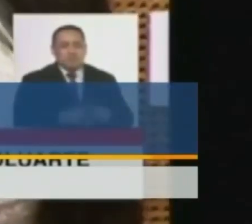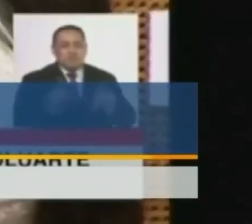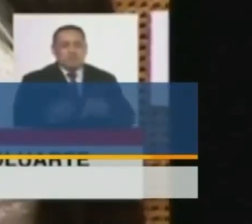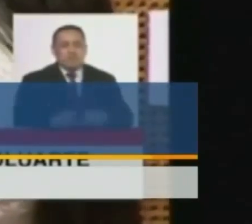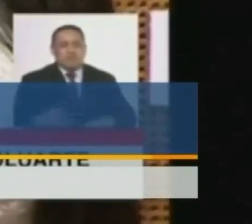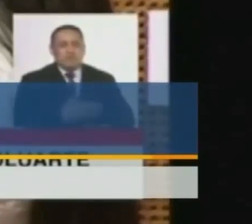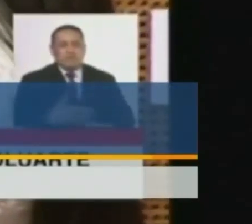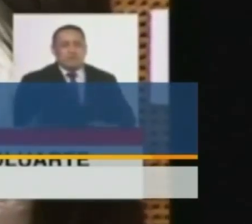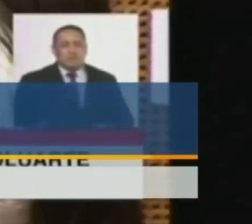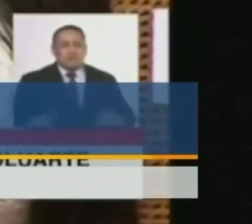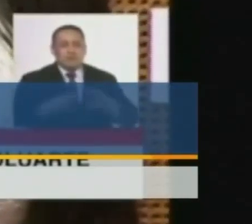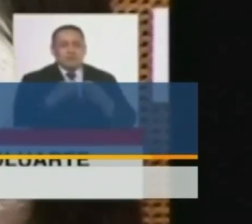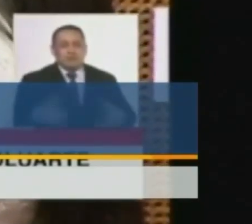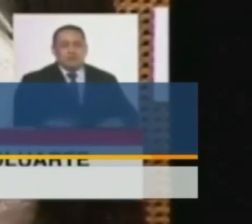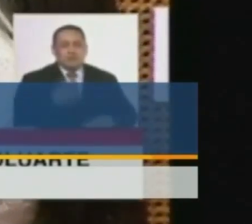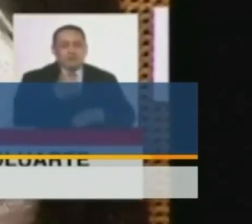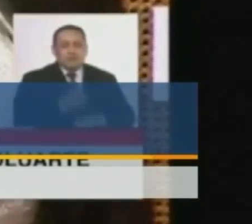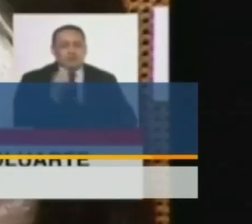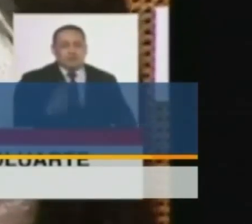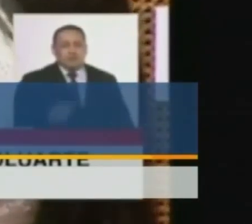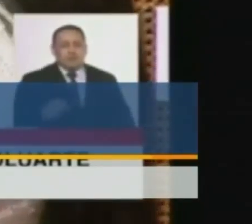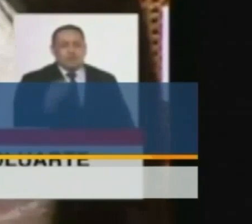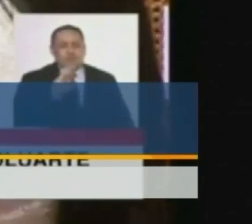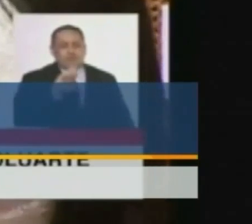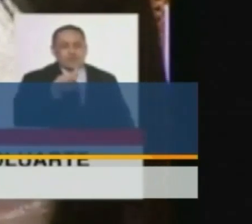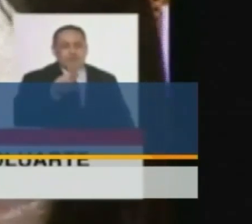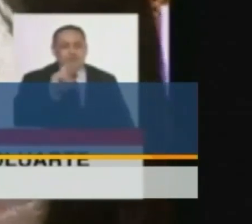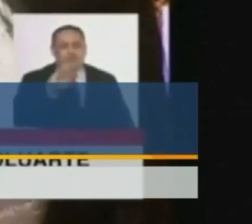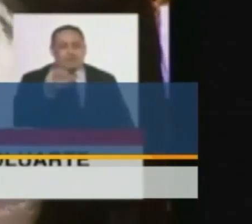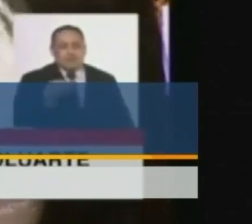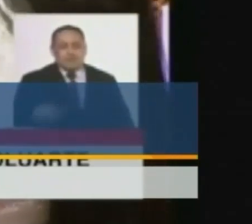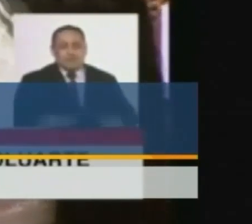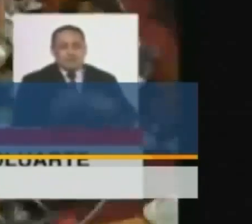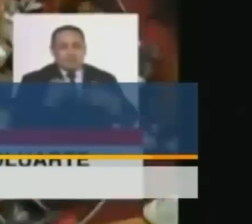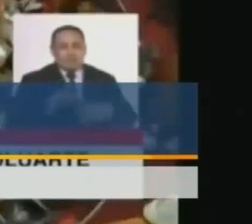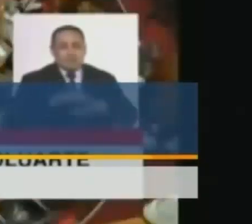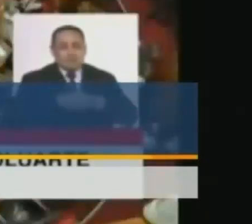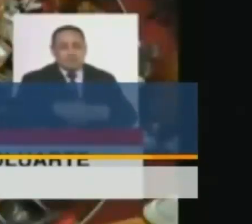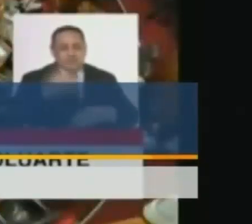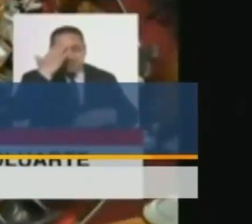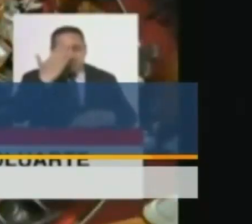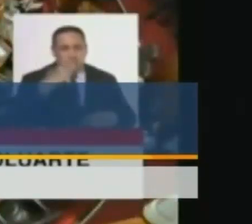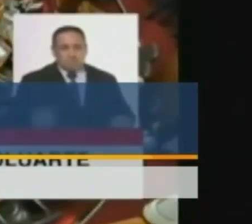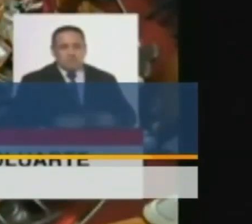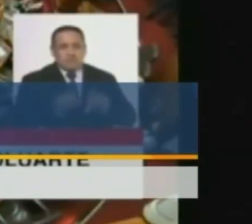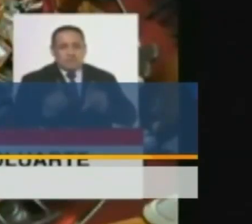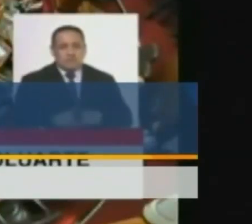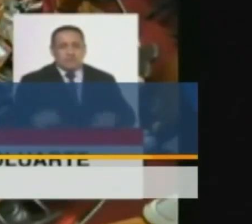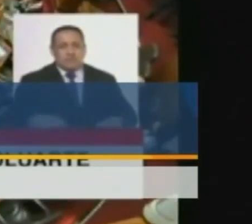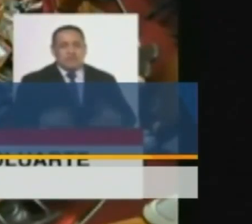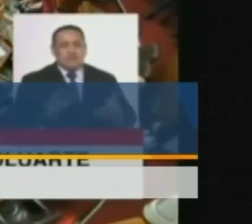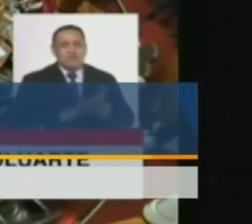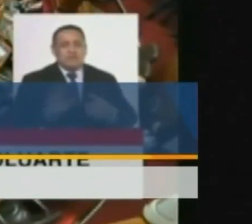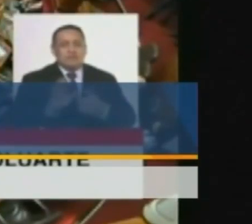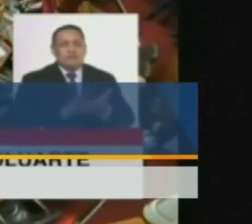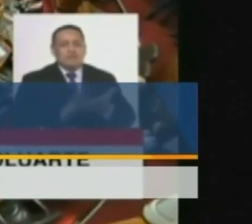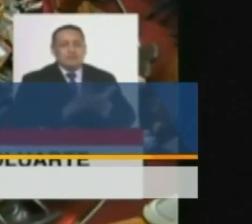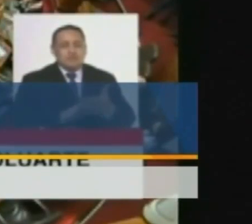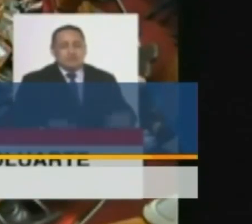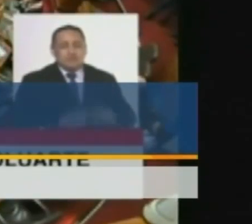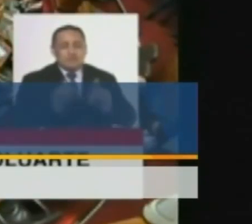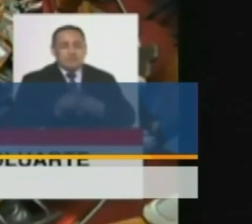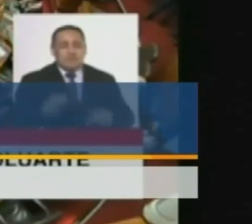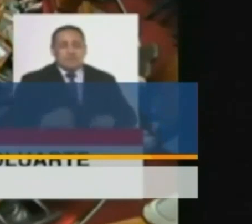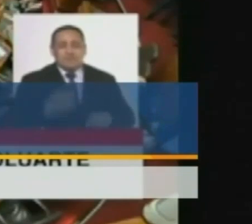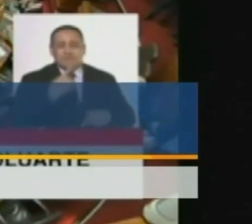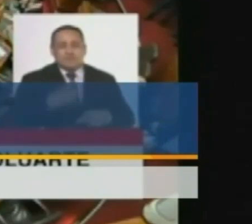internacional. Veamos las reacciones del gobierno de Estados Unidos, en donde pues desde un principio, desde que el presidente dijo que